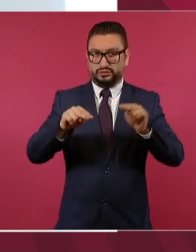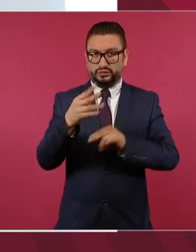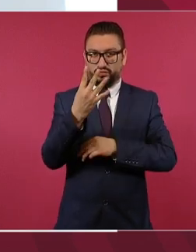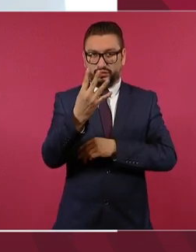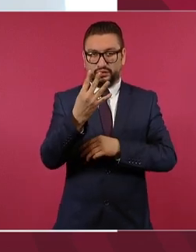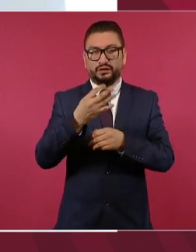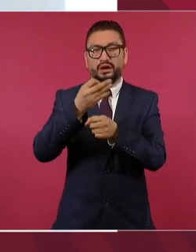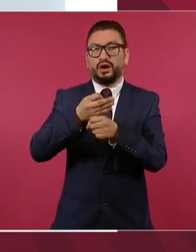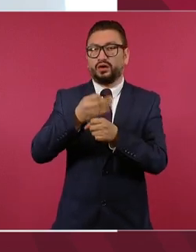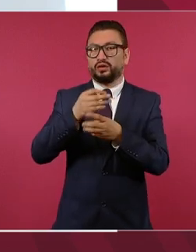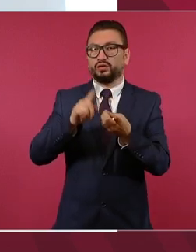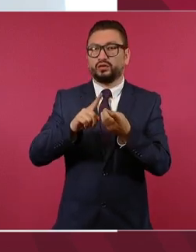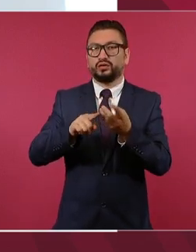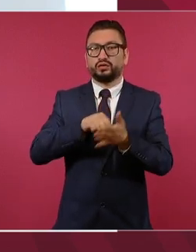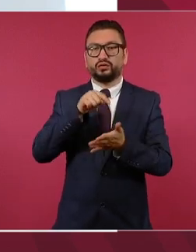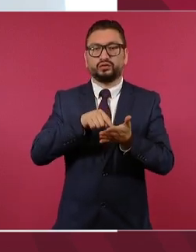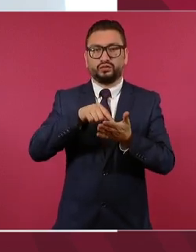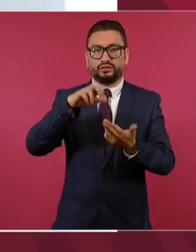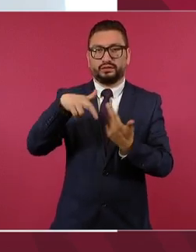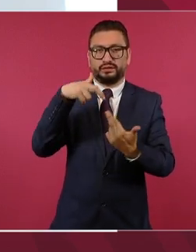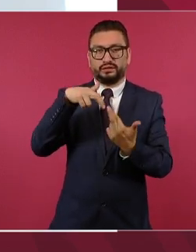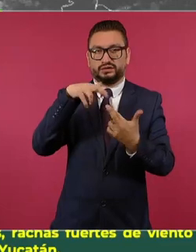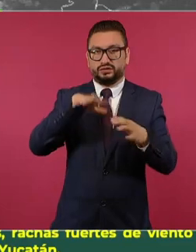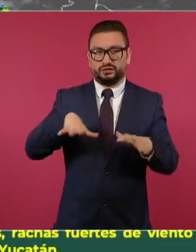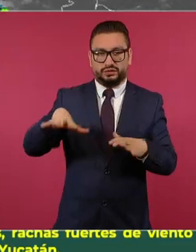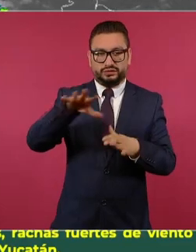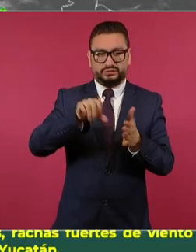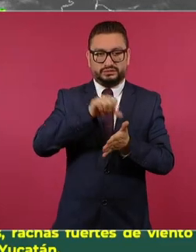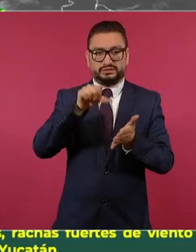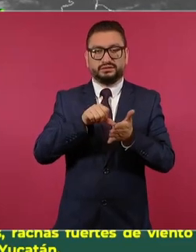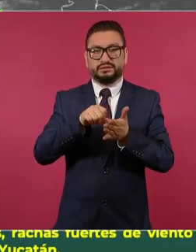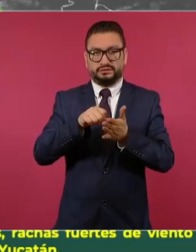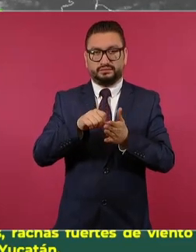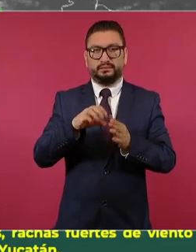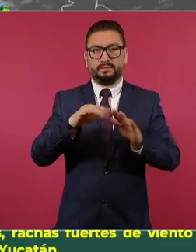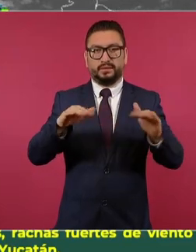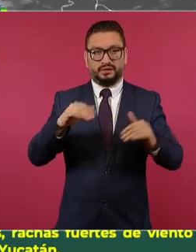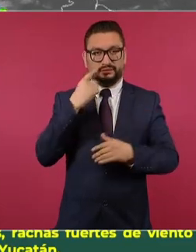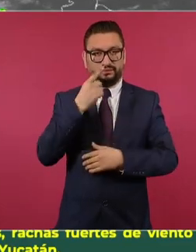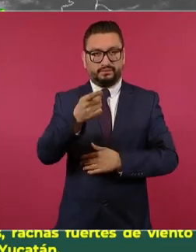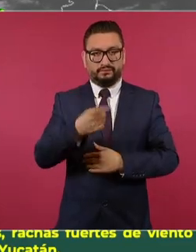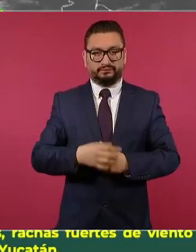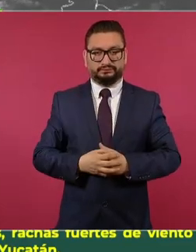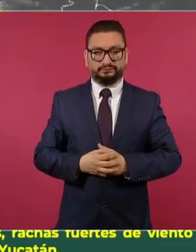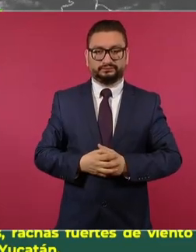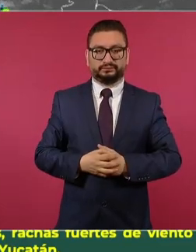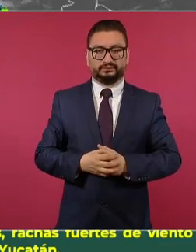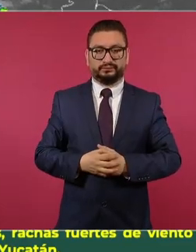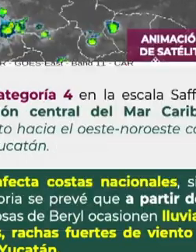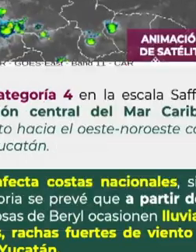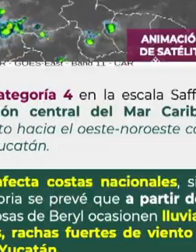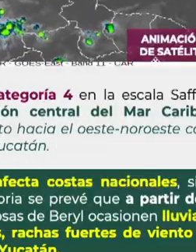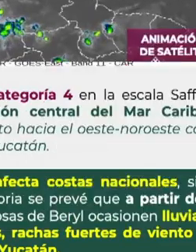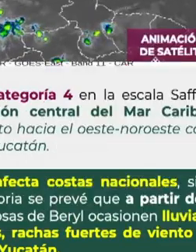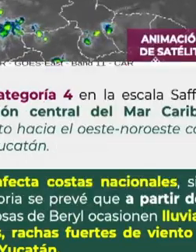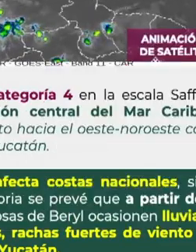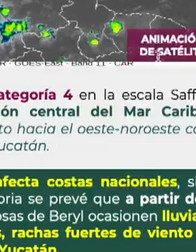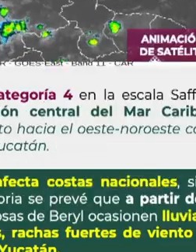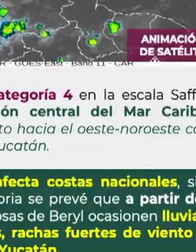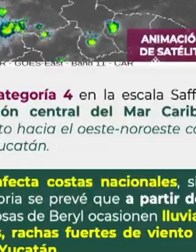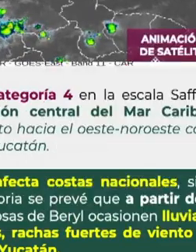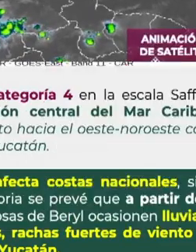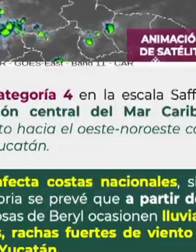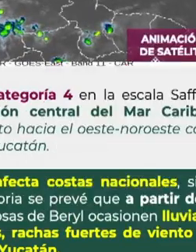este momento en la región central del Mar Caribe. Se estima el pronóstico que tenemos